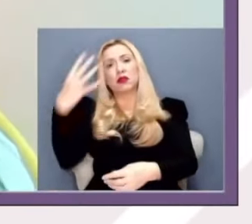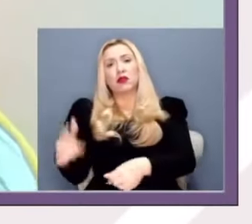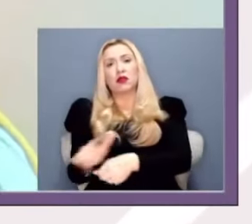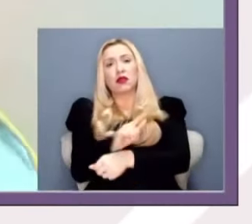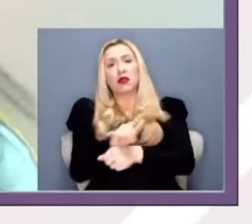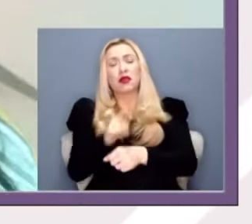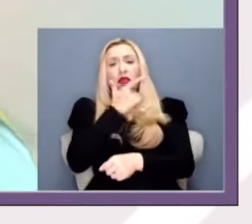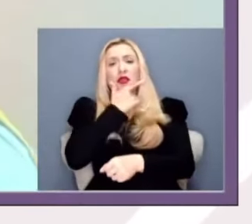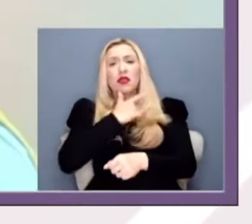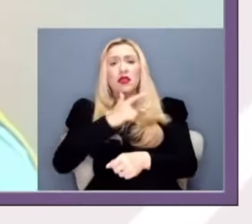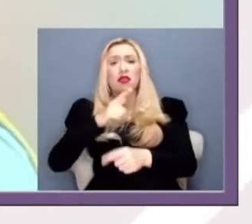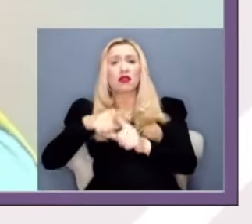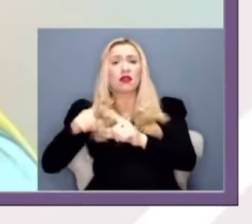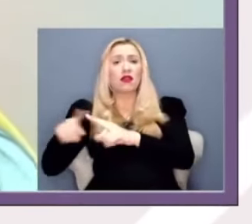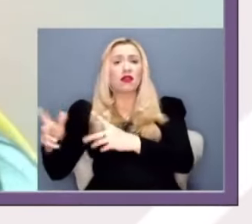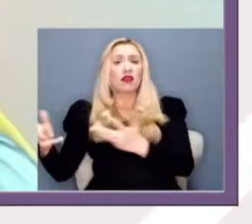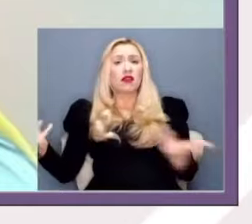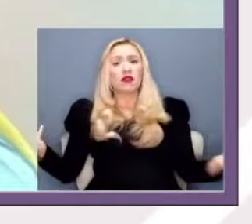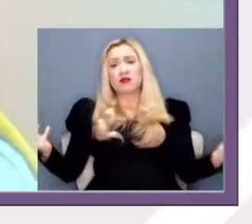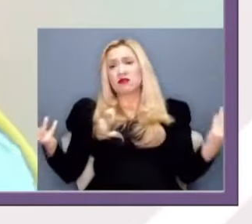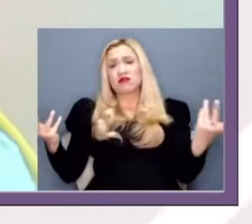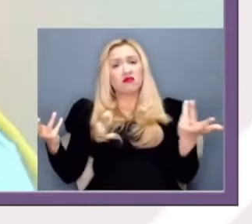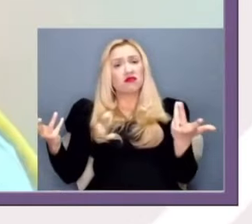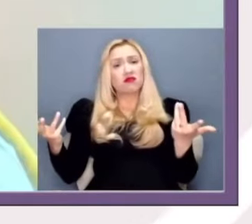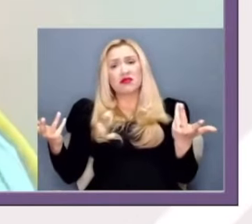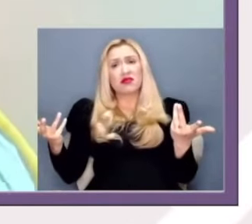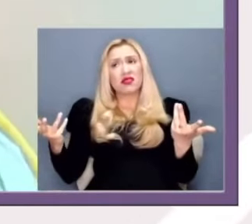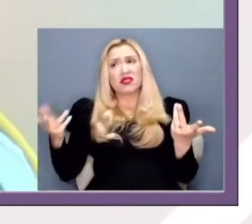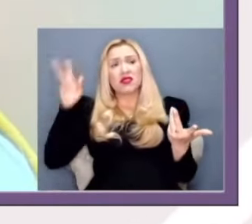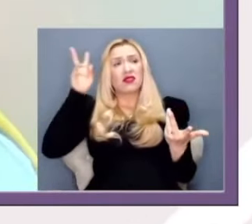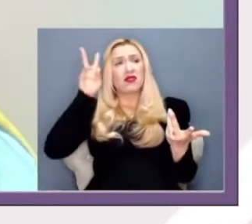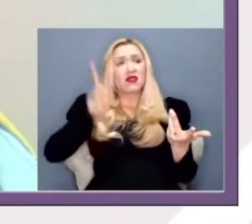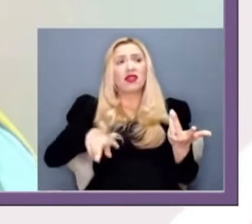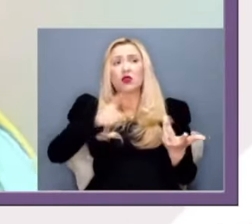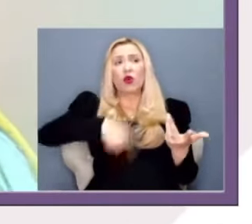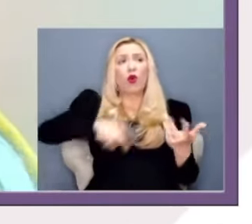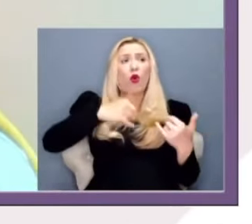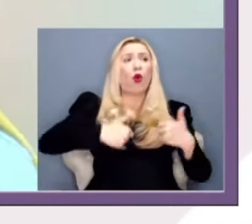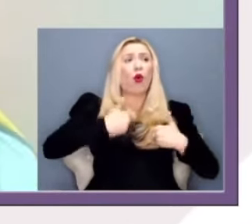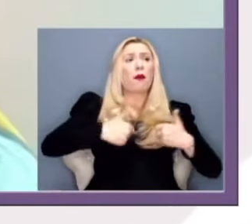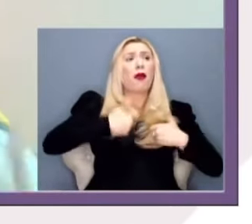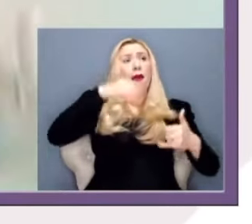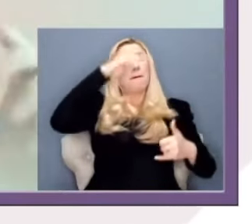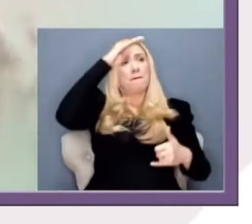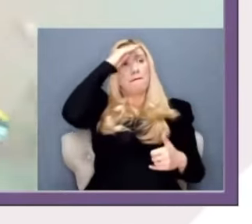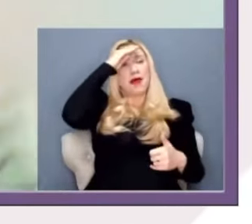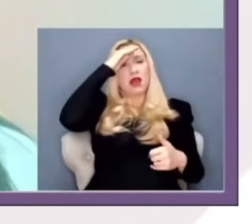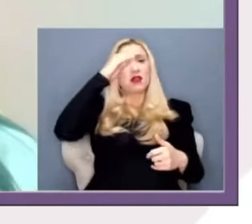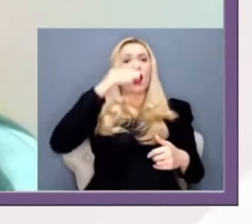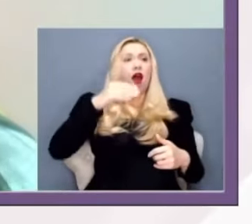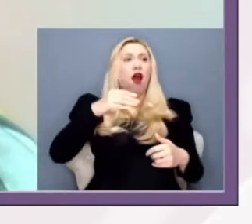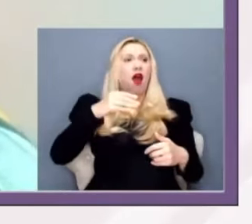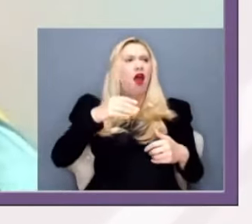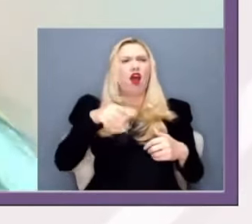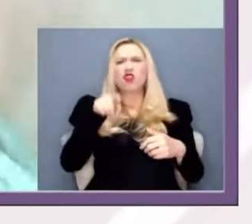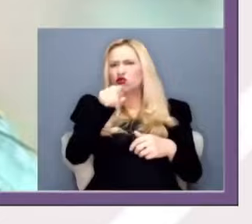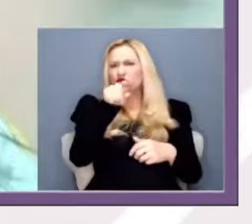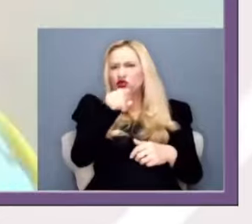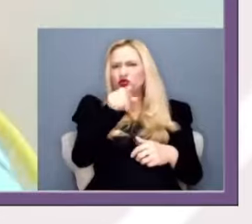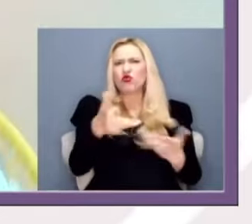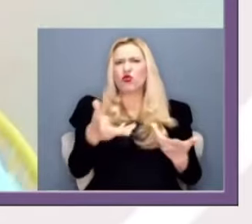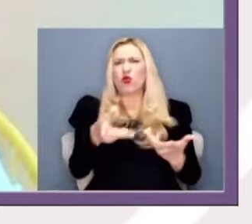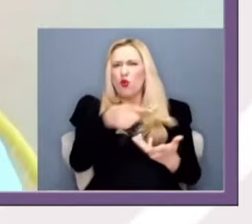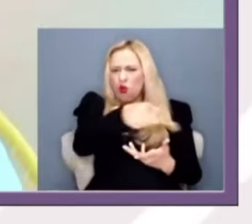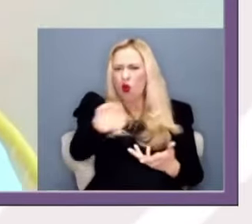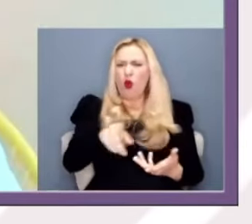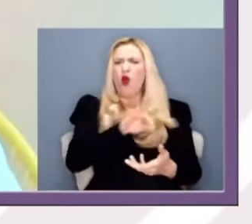discursos pues son muy sugerentes porque le dan a las juventudes la idea de ser muy revolucionarias, de ustedes